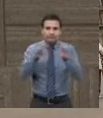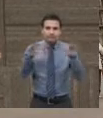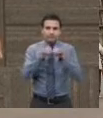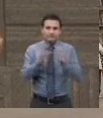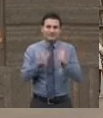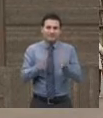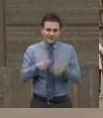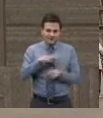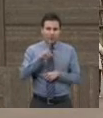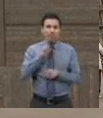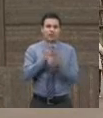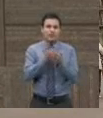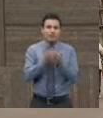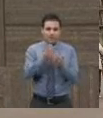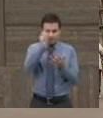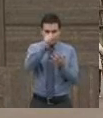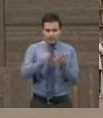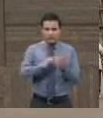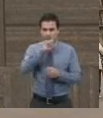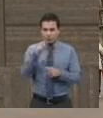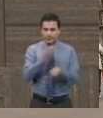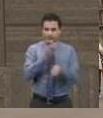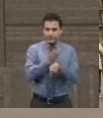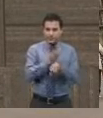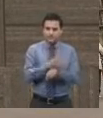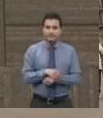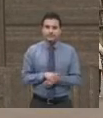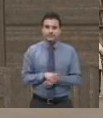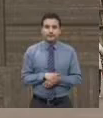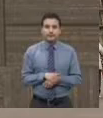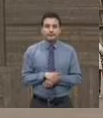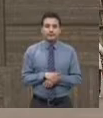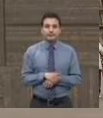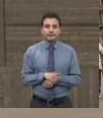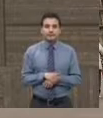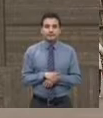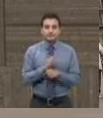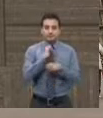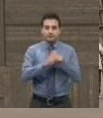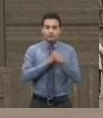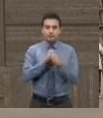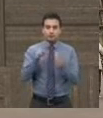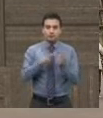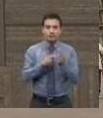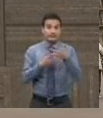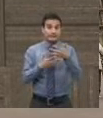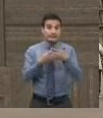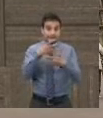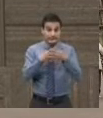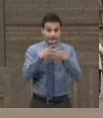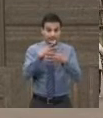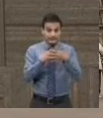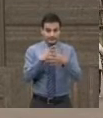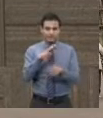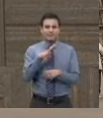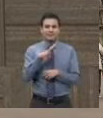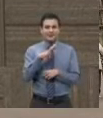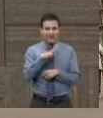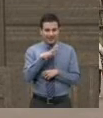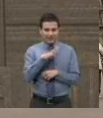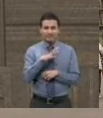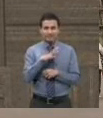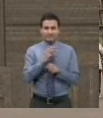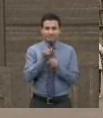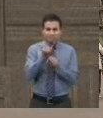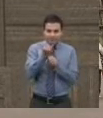probada y sancionada. Desde el año 2015, existen diversos